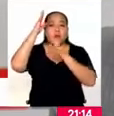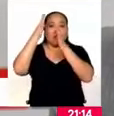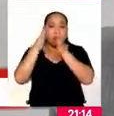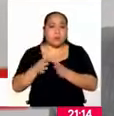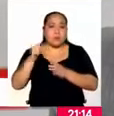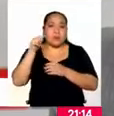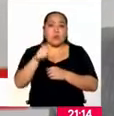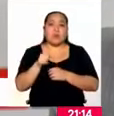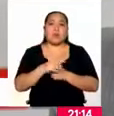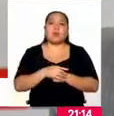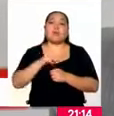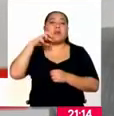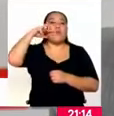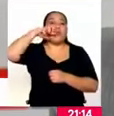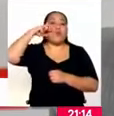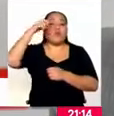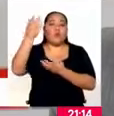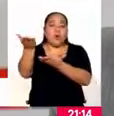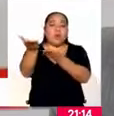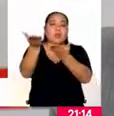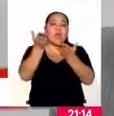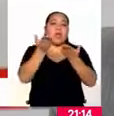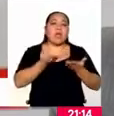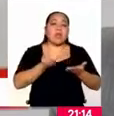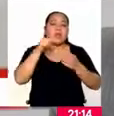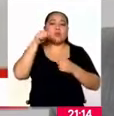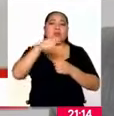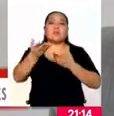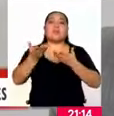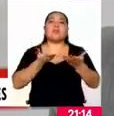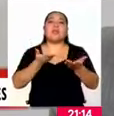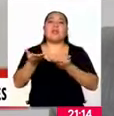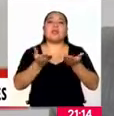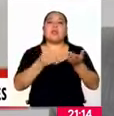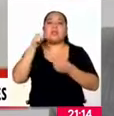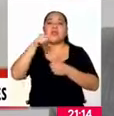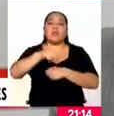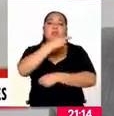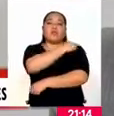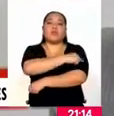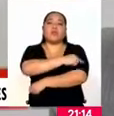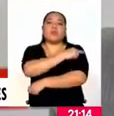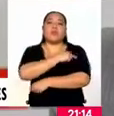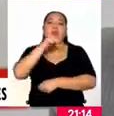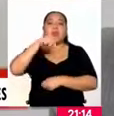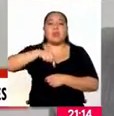del departamento de Puno, que están siendo atendidos en nuestro hospital de policía.